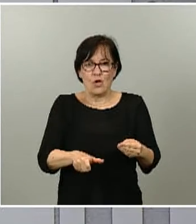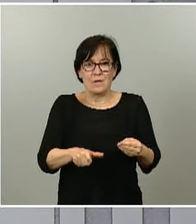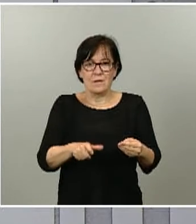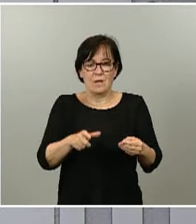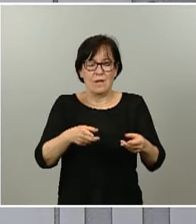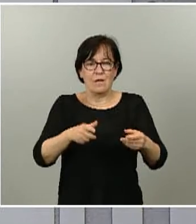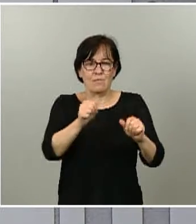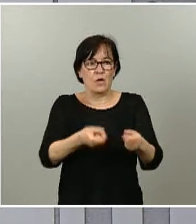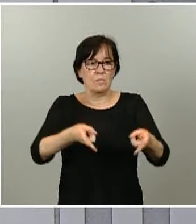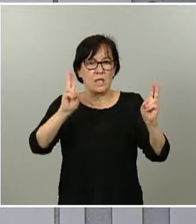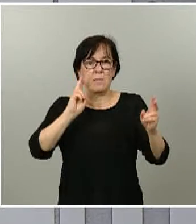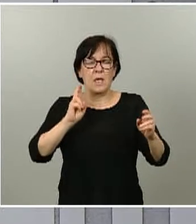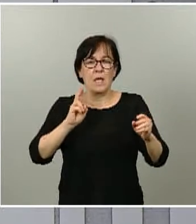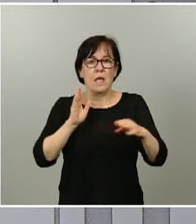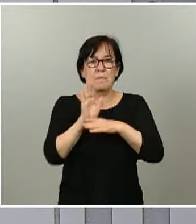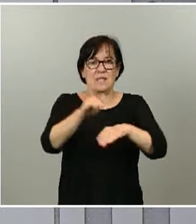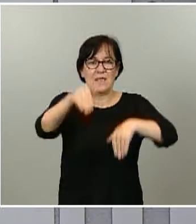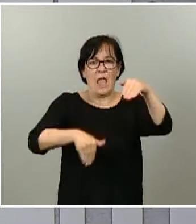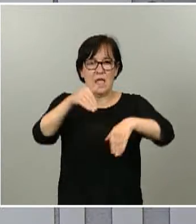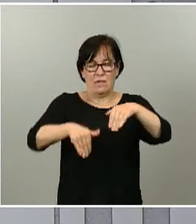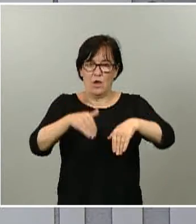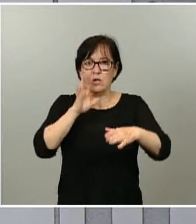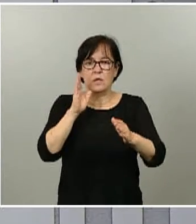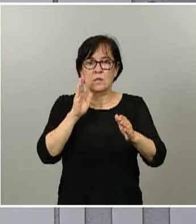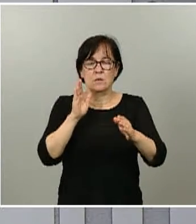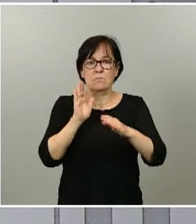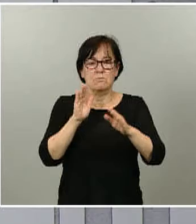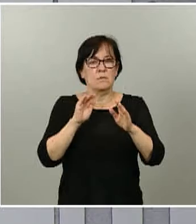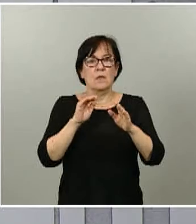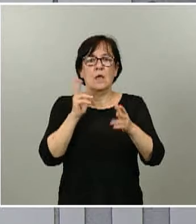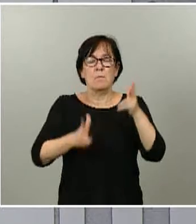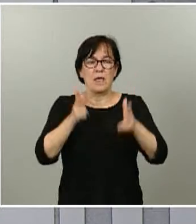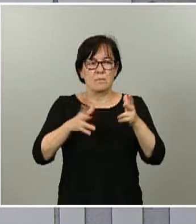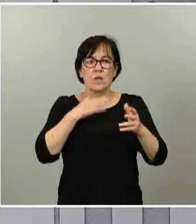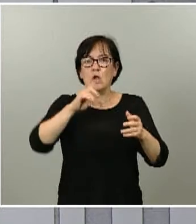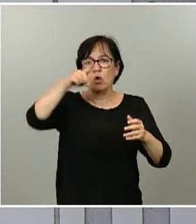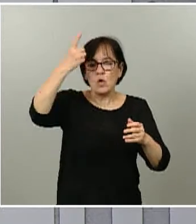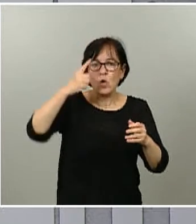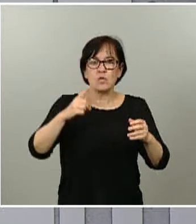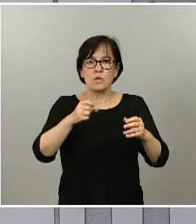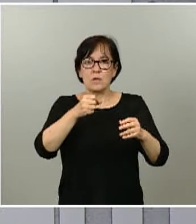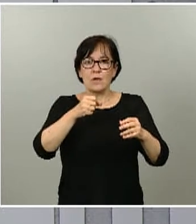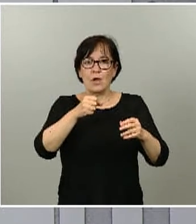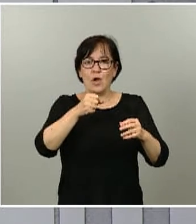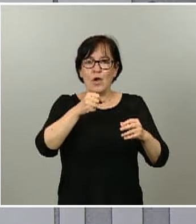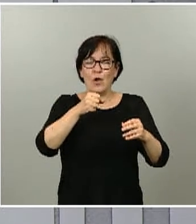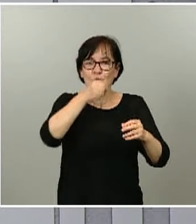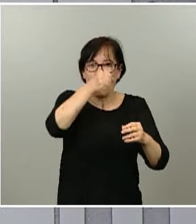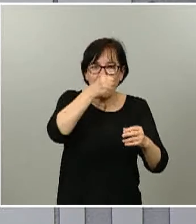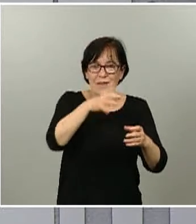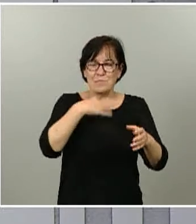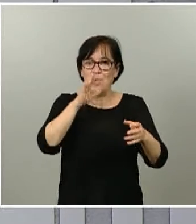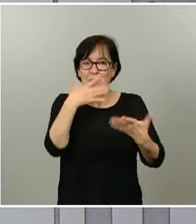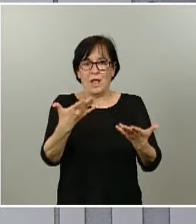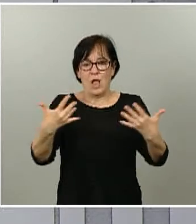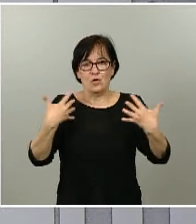las elecciones en el País Vasco, que representa ni más ni menos que toda la cultura del socialismo y todo lo que ha sufrido el socialismo en el País